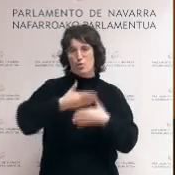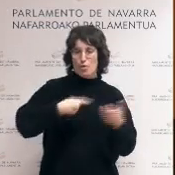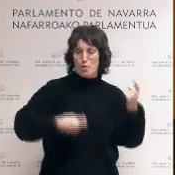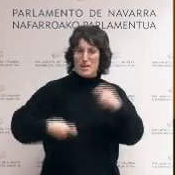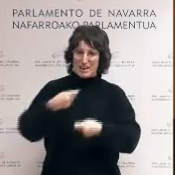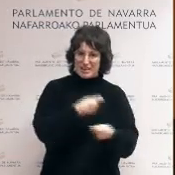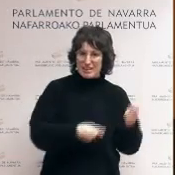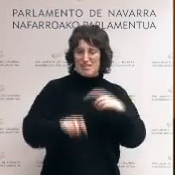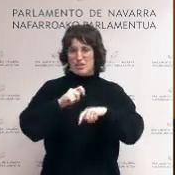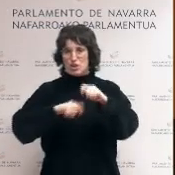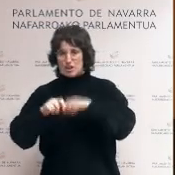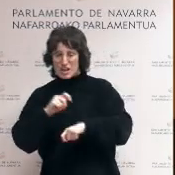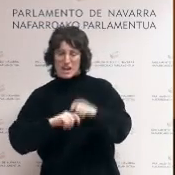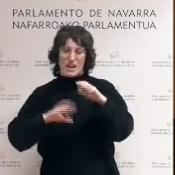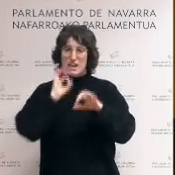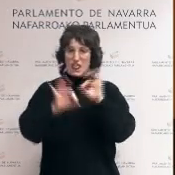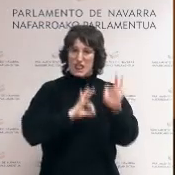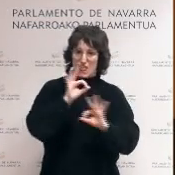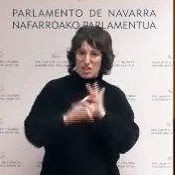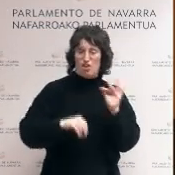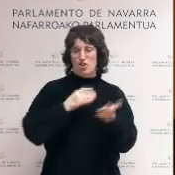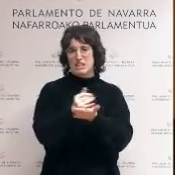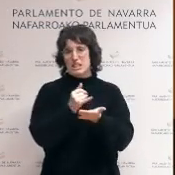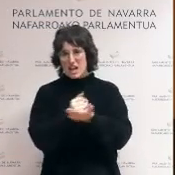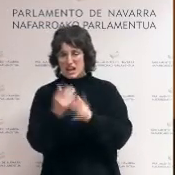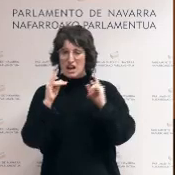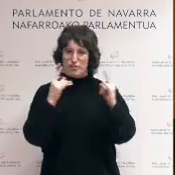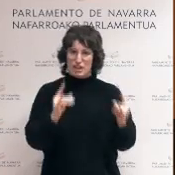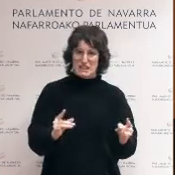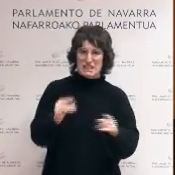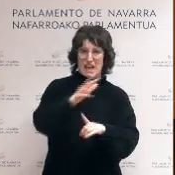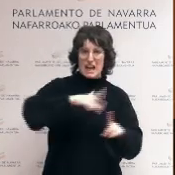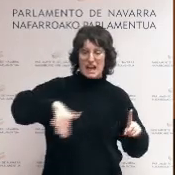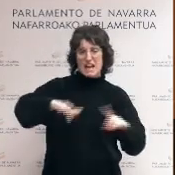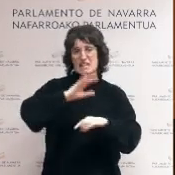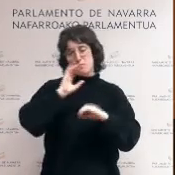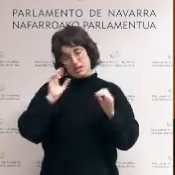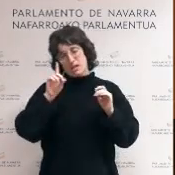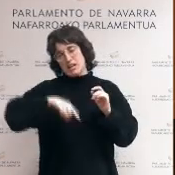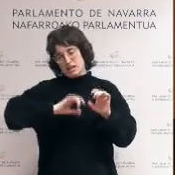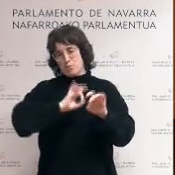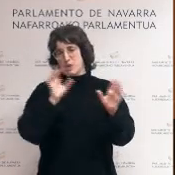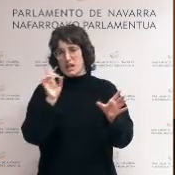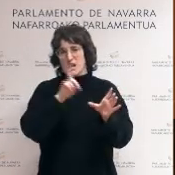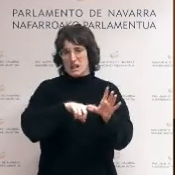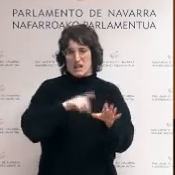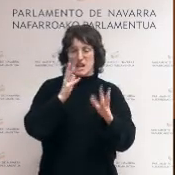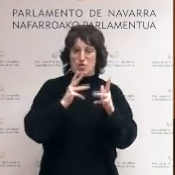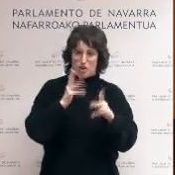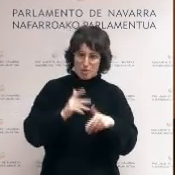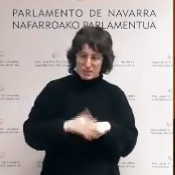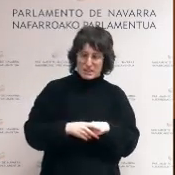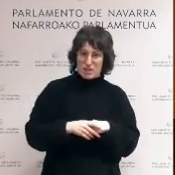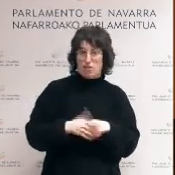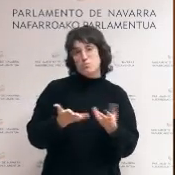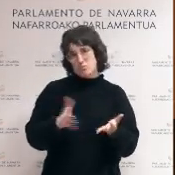agrarias, asociaciones agrarias y forestales, sector ambiental y, por supuesto, la propia Administración. Y además se prevé la ley, como no